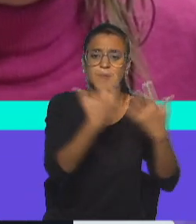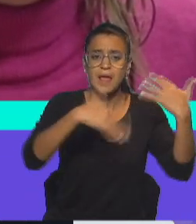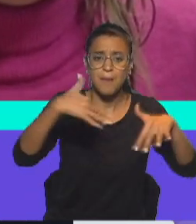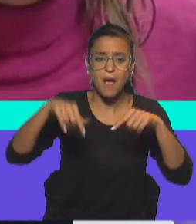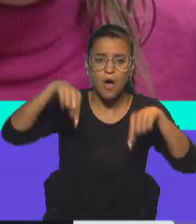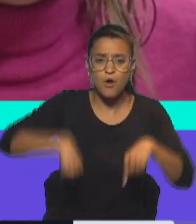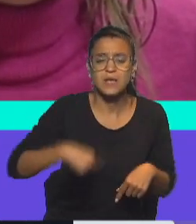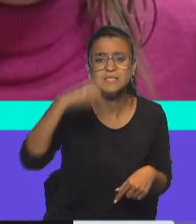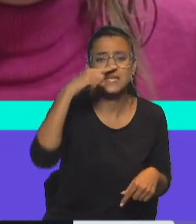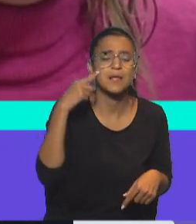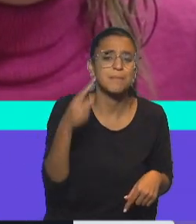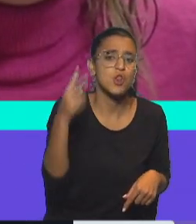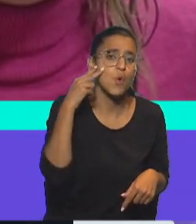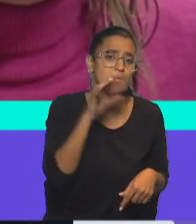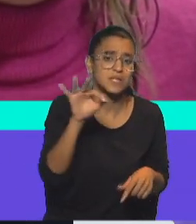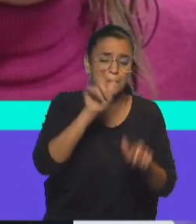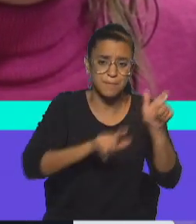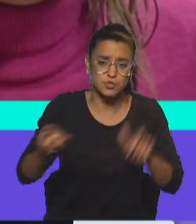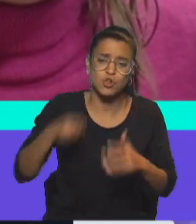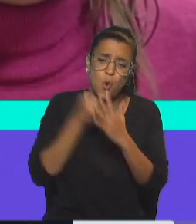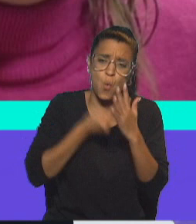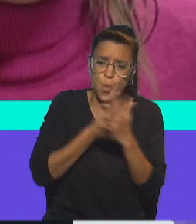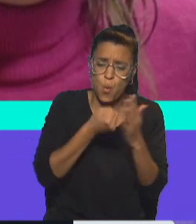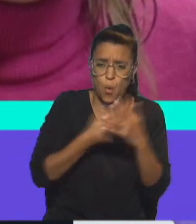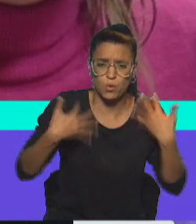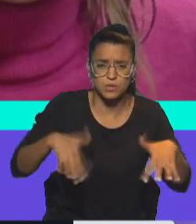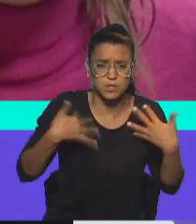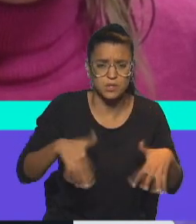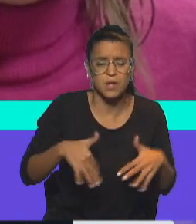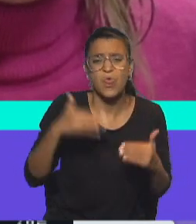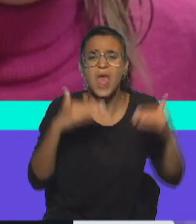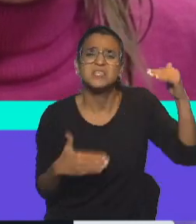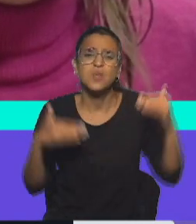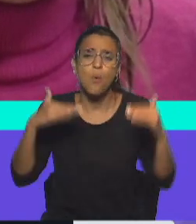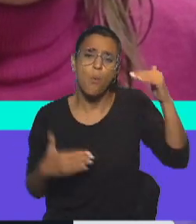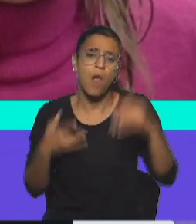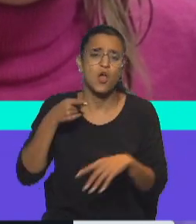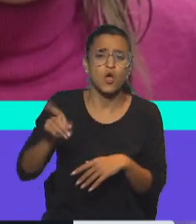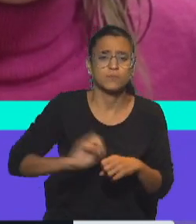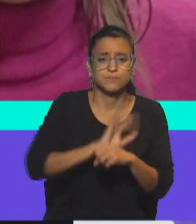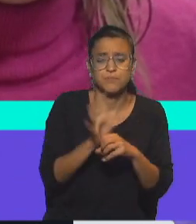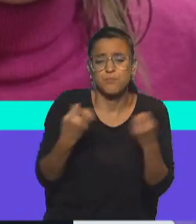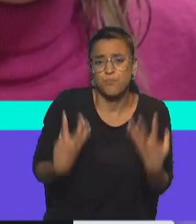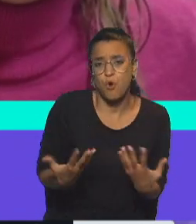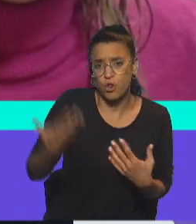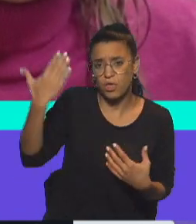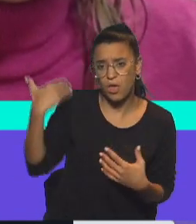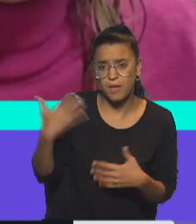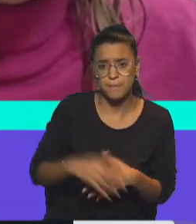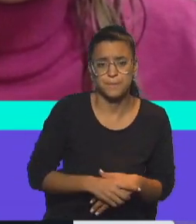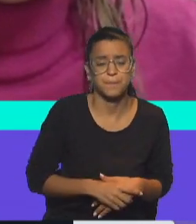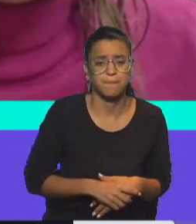Argentina tienen 7.900 personas que están peleándola de manera muy desigual contra el coronavirus, porque